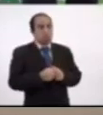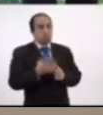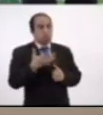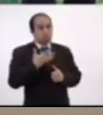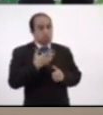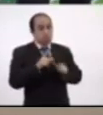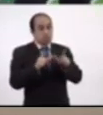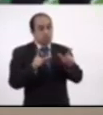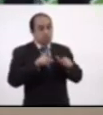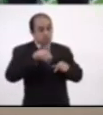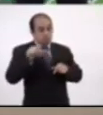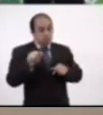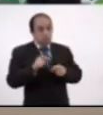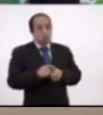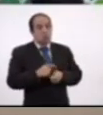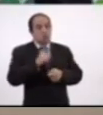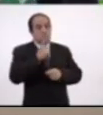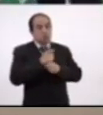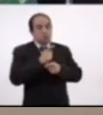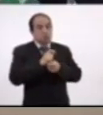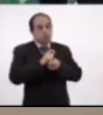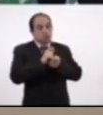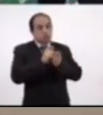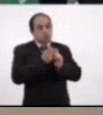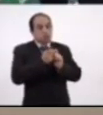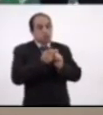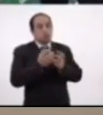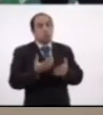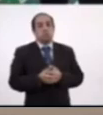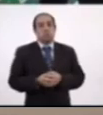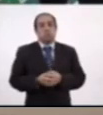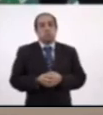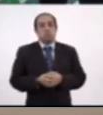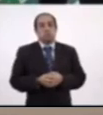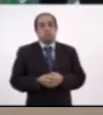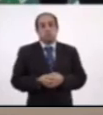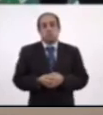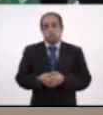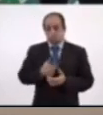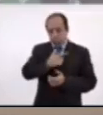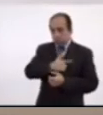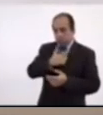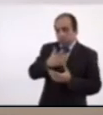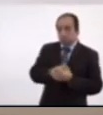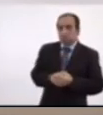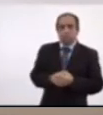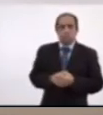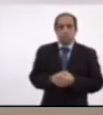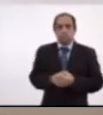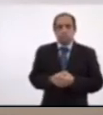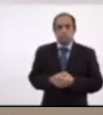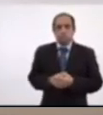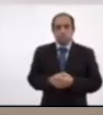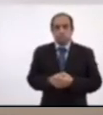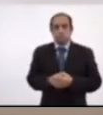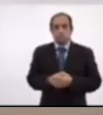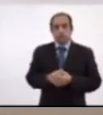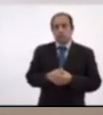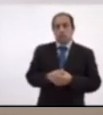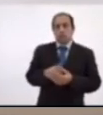disponibles después de la primera desconversión? Sí, con mucho gusto. Estamos